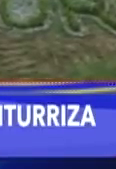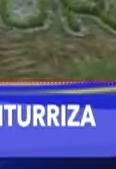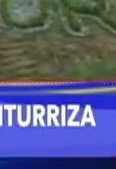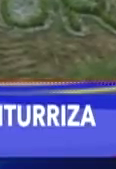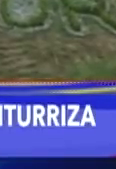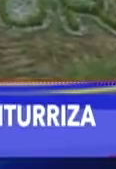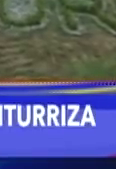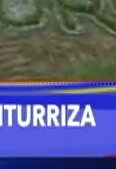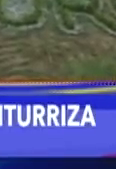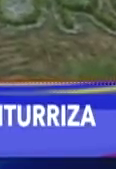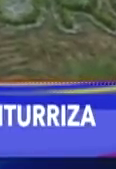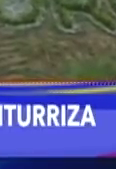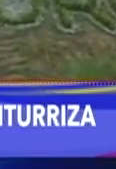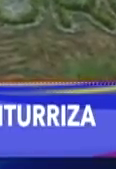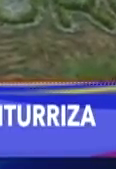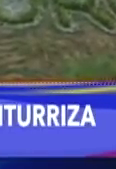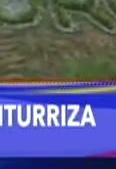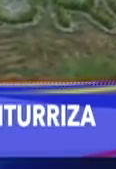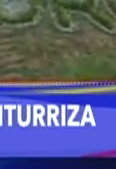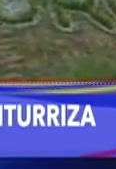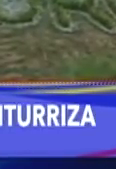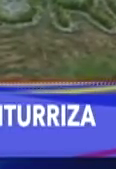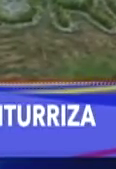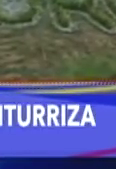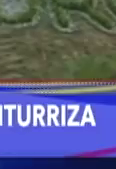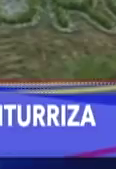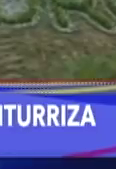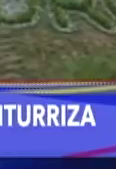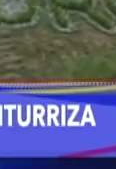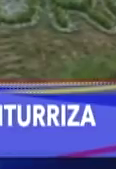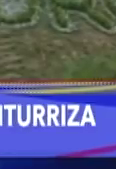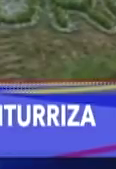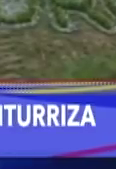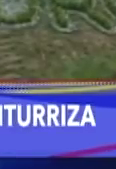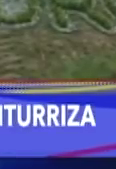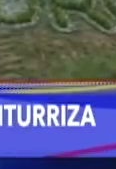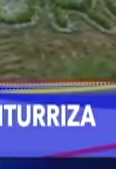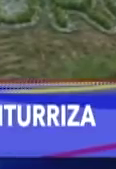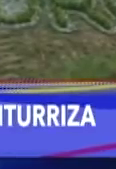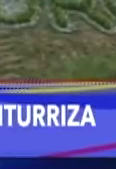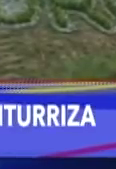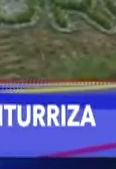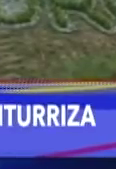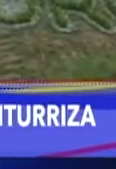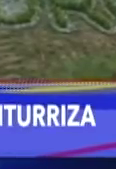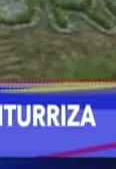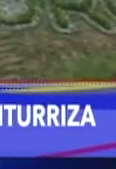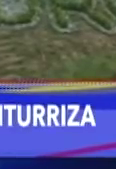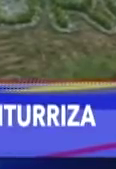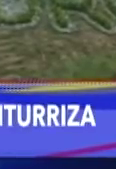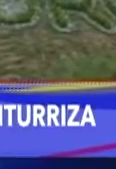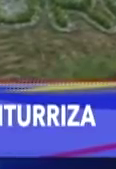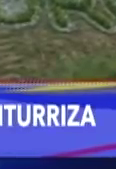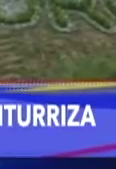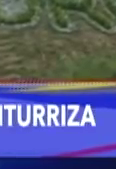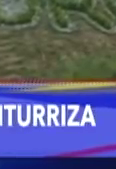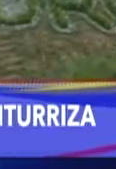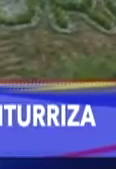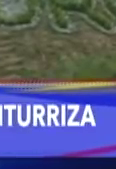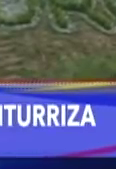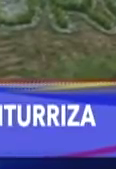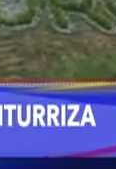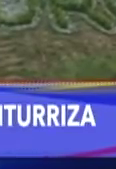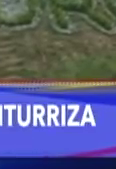fuerza, le damos también el aliento para seguir venciendo y para seguir trabajando juntos. Adelante, presidente. Bueno,